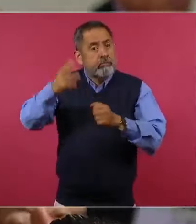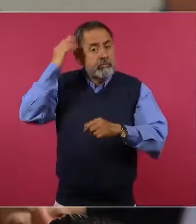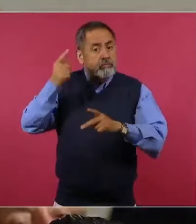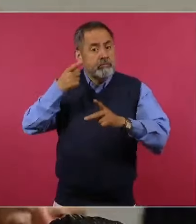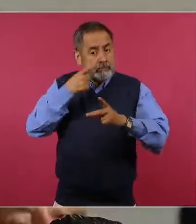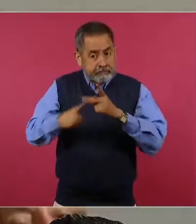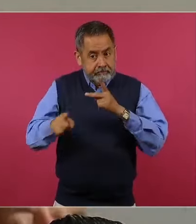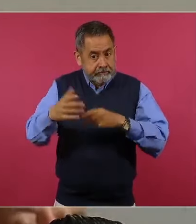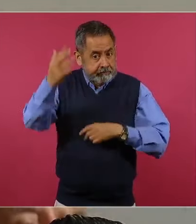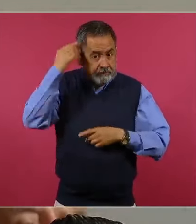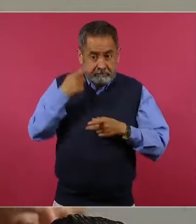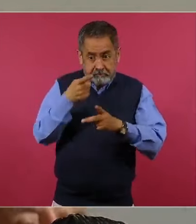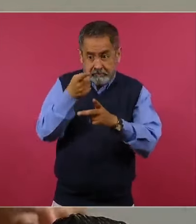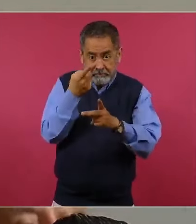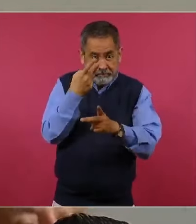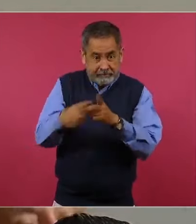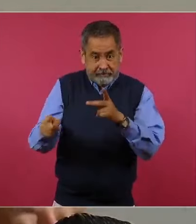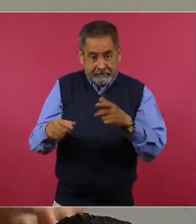con un tipo de cambio de